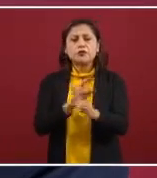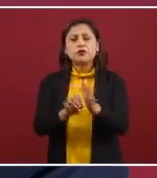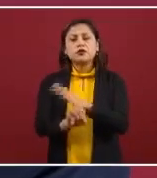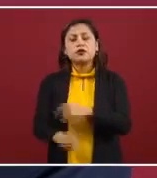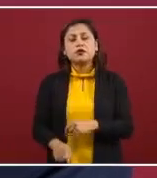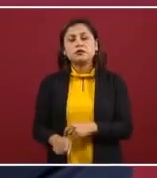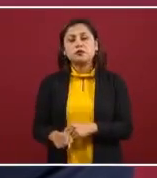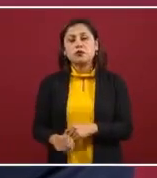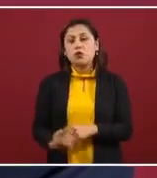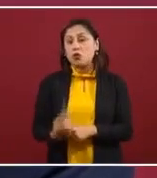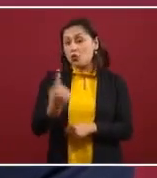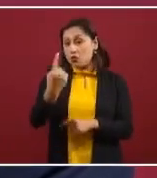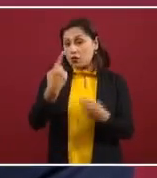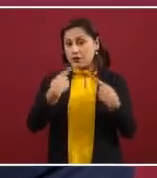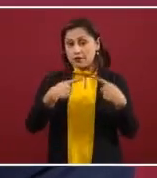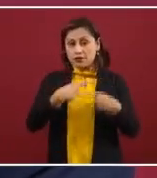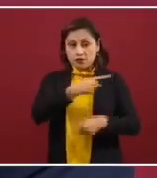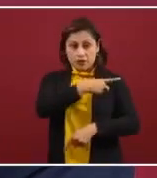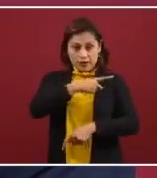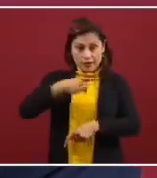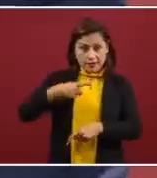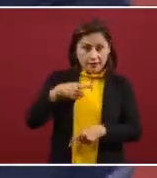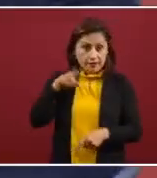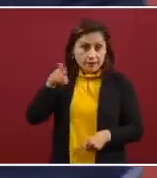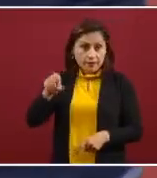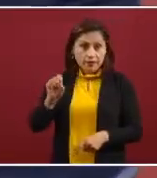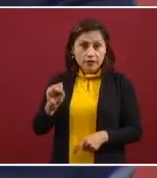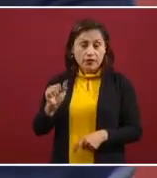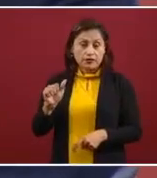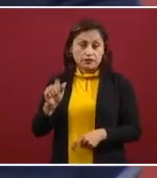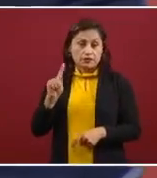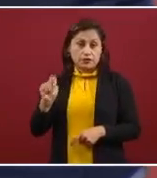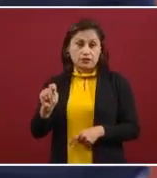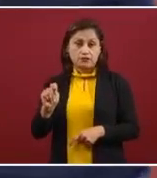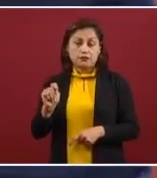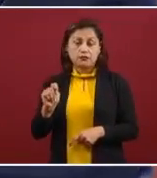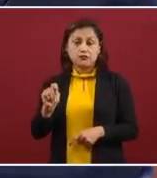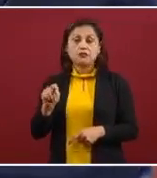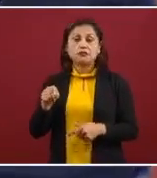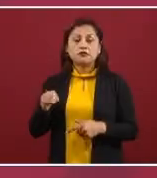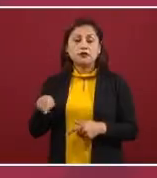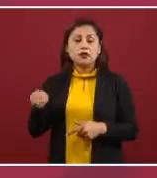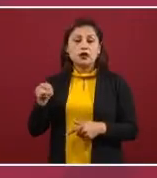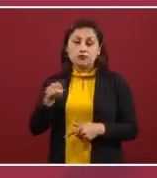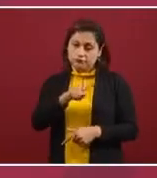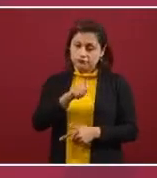en la hacienda pública pues la pague, pues por eso ya